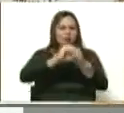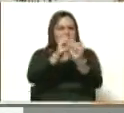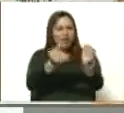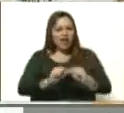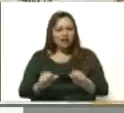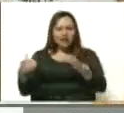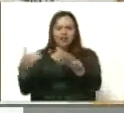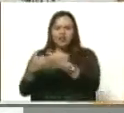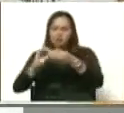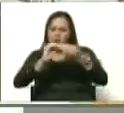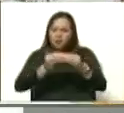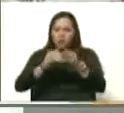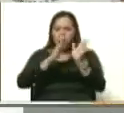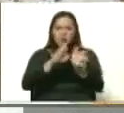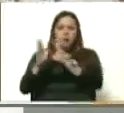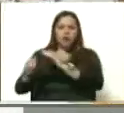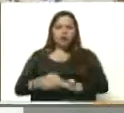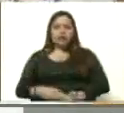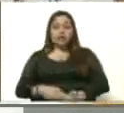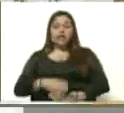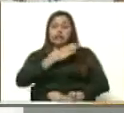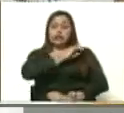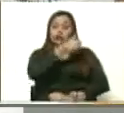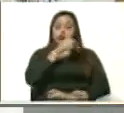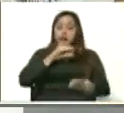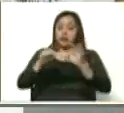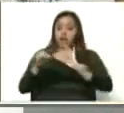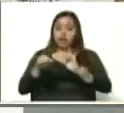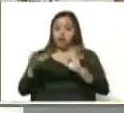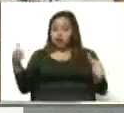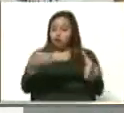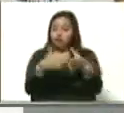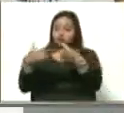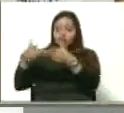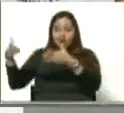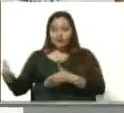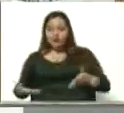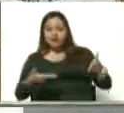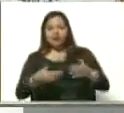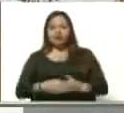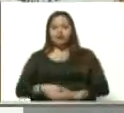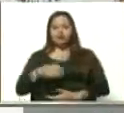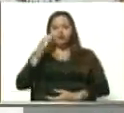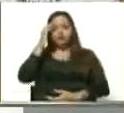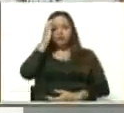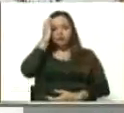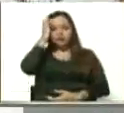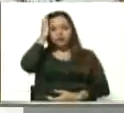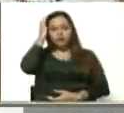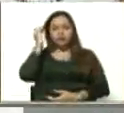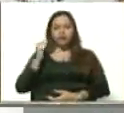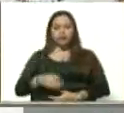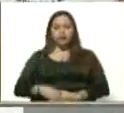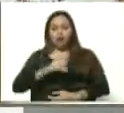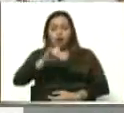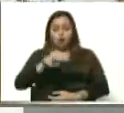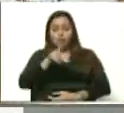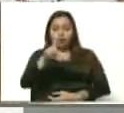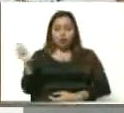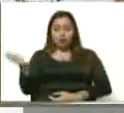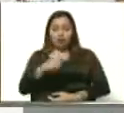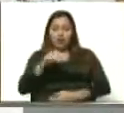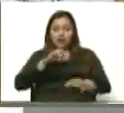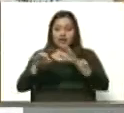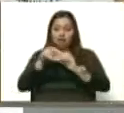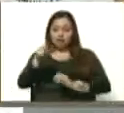técnico, los directores de teatro, las agrupaciones invitadas, y bueno, julio es el mes del teatro. Y eso